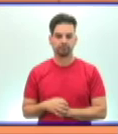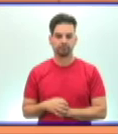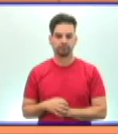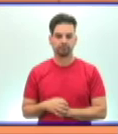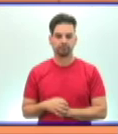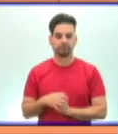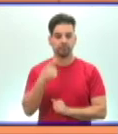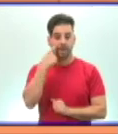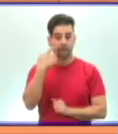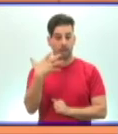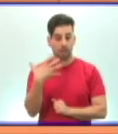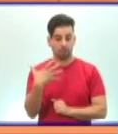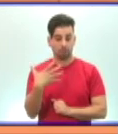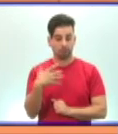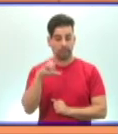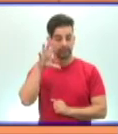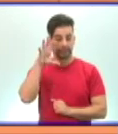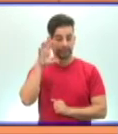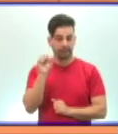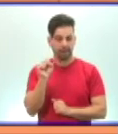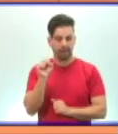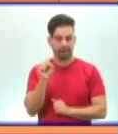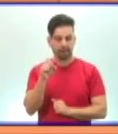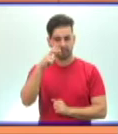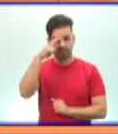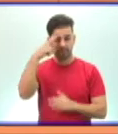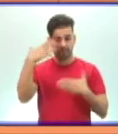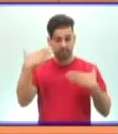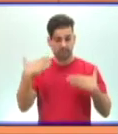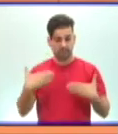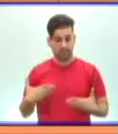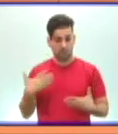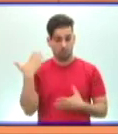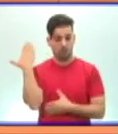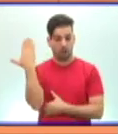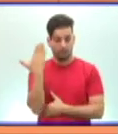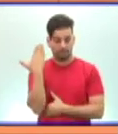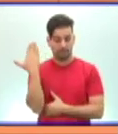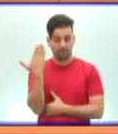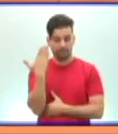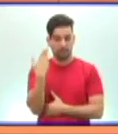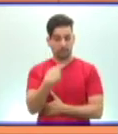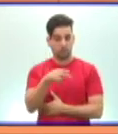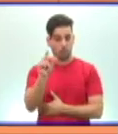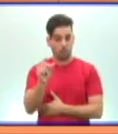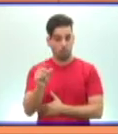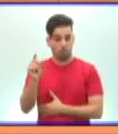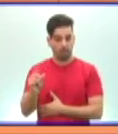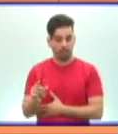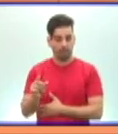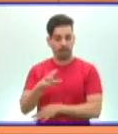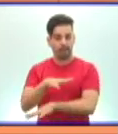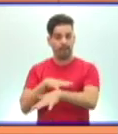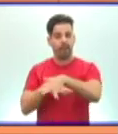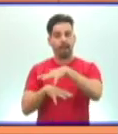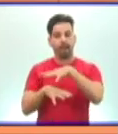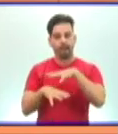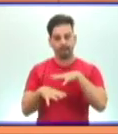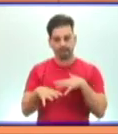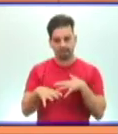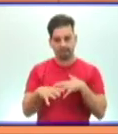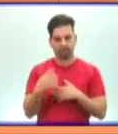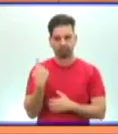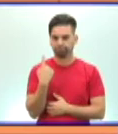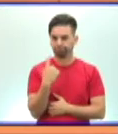Es importante entonces entender que la salud ambiental, la salud humana y la salud animal constituyen una